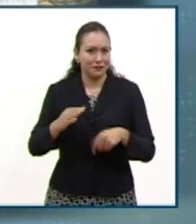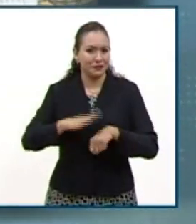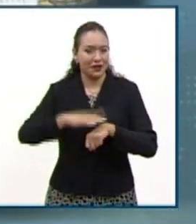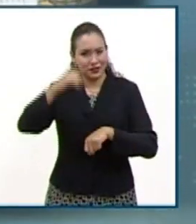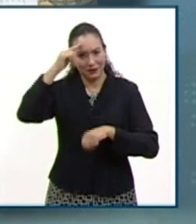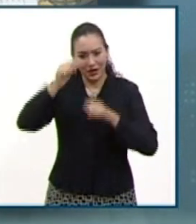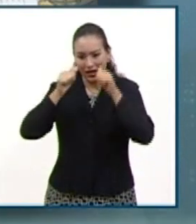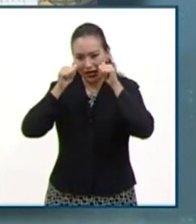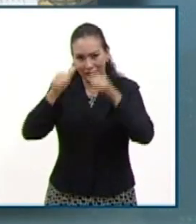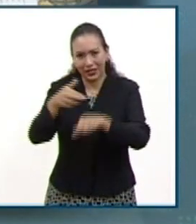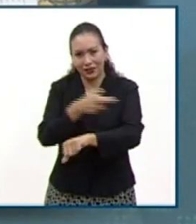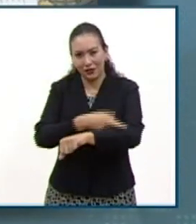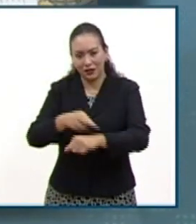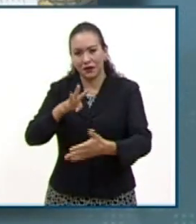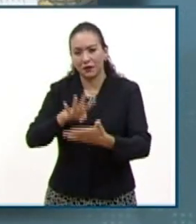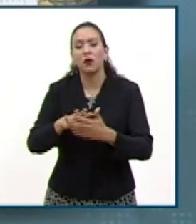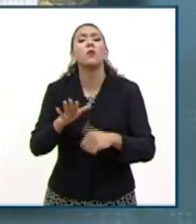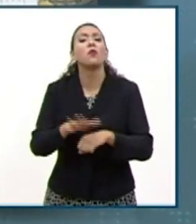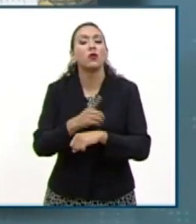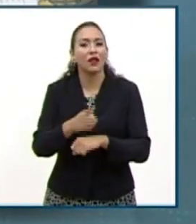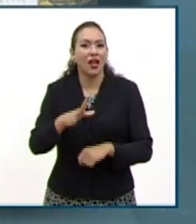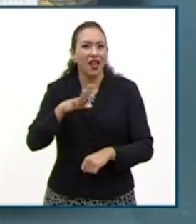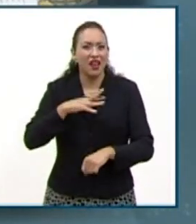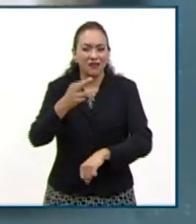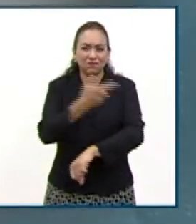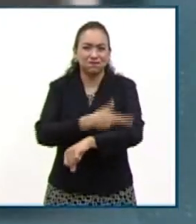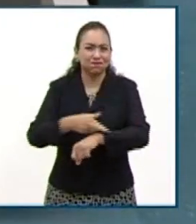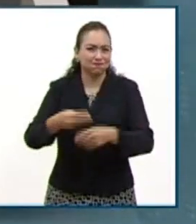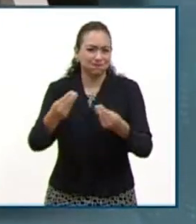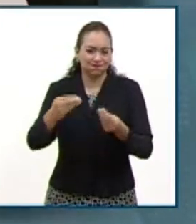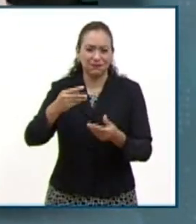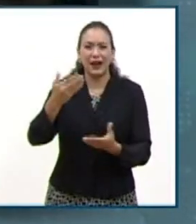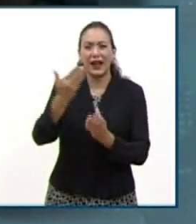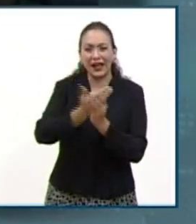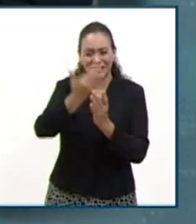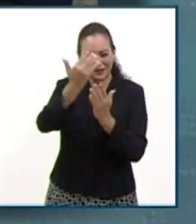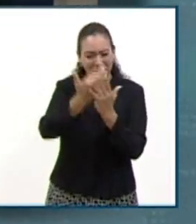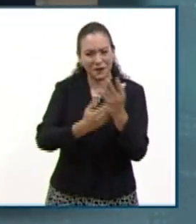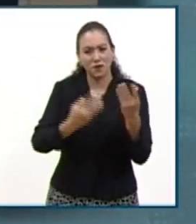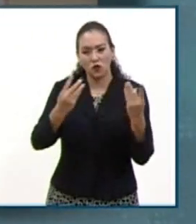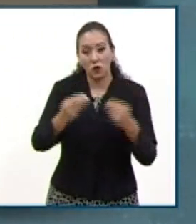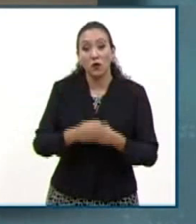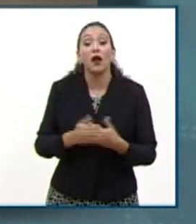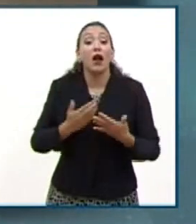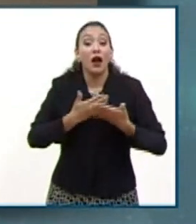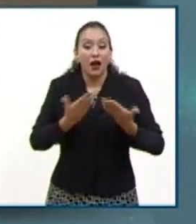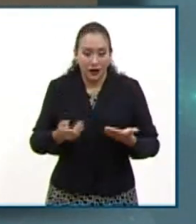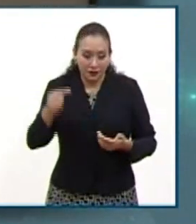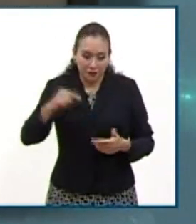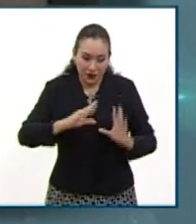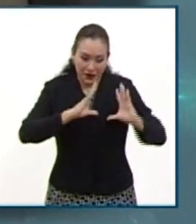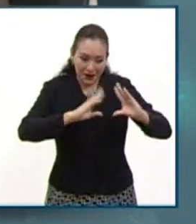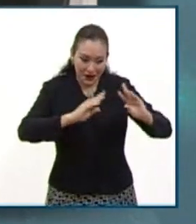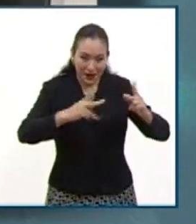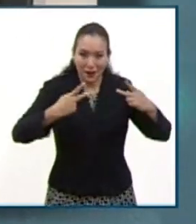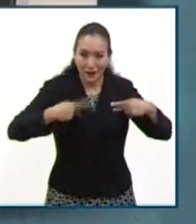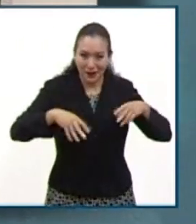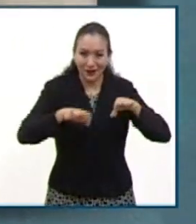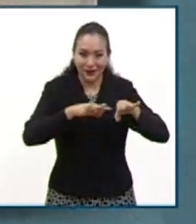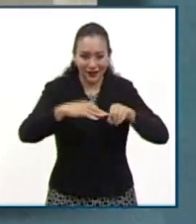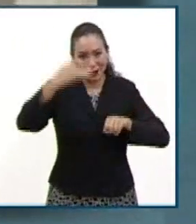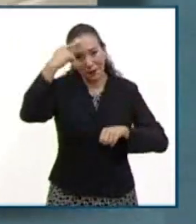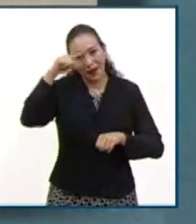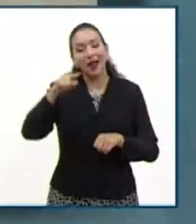Tuxtepec, debido al rezago de miles de promociones. Además, se realizarán capacitaciones y mejoras estructurales a las